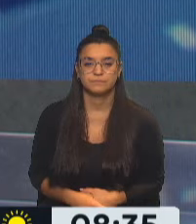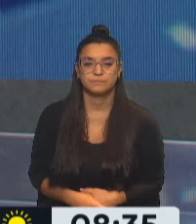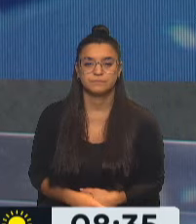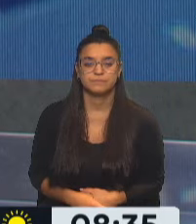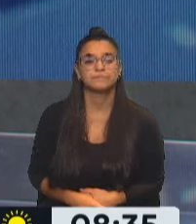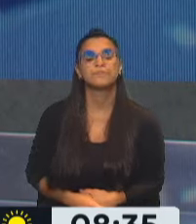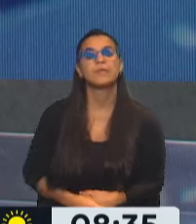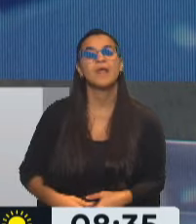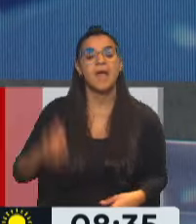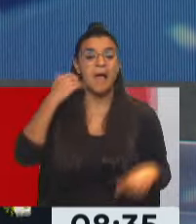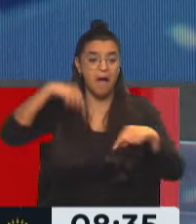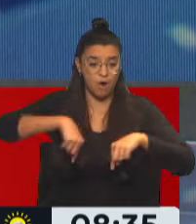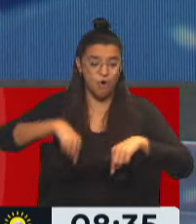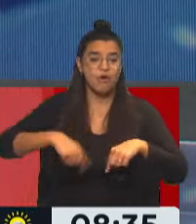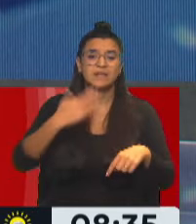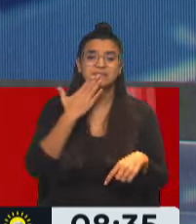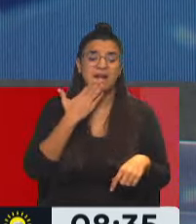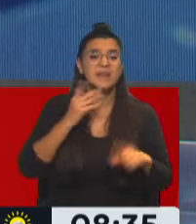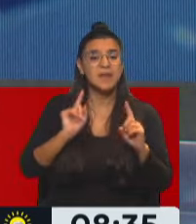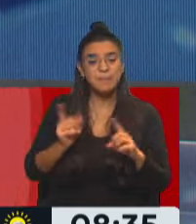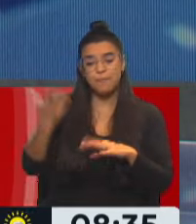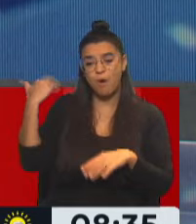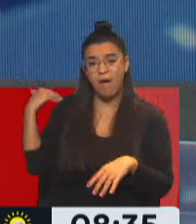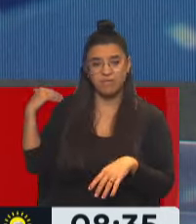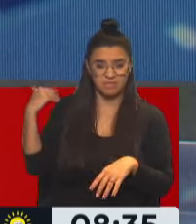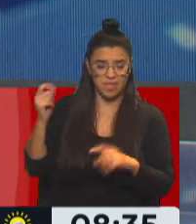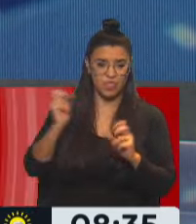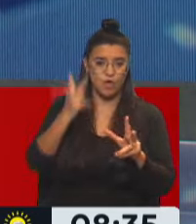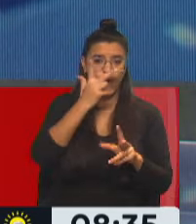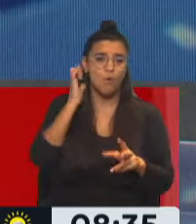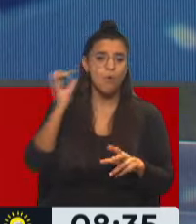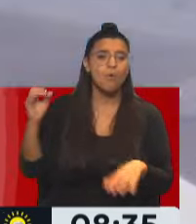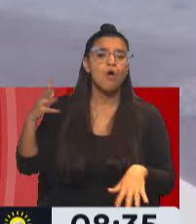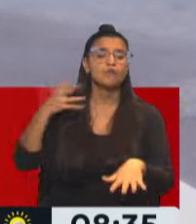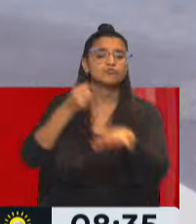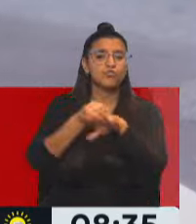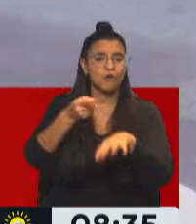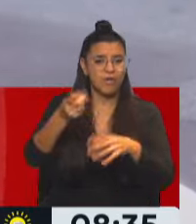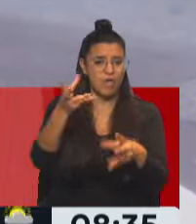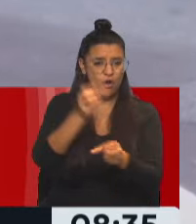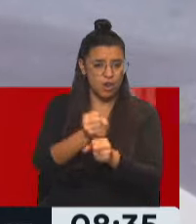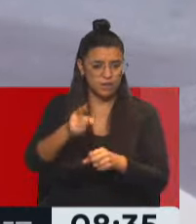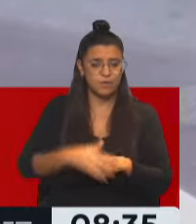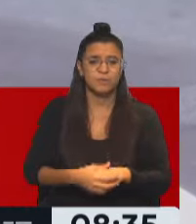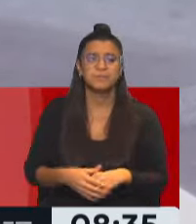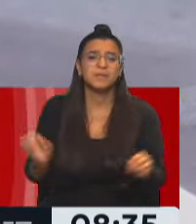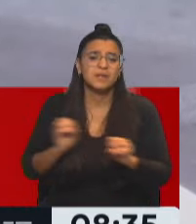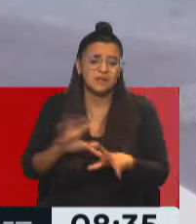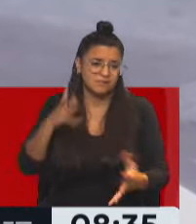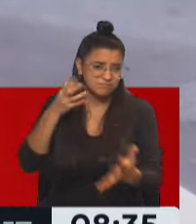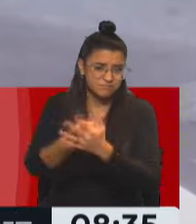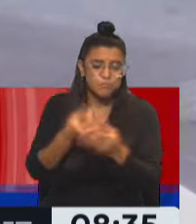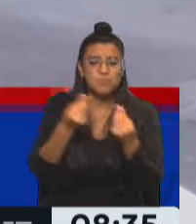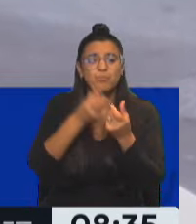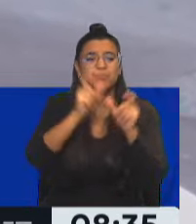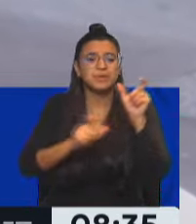Y ya estamos en Chacarita, como anticipó Hugo Palamara, con Alejandra Corrales, el choque de colectivos. A raíz de este terrible choque, varias